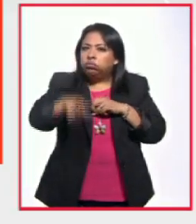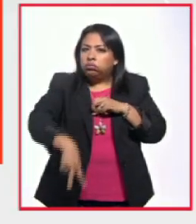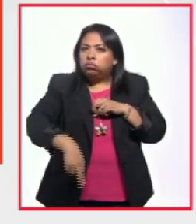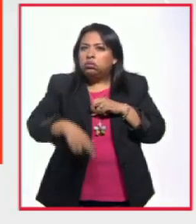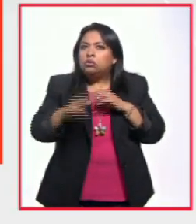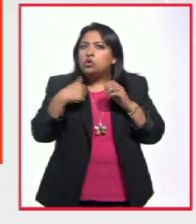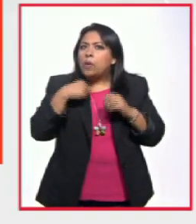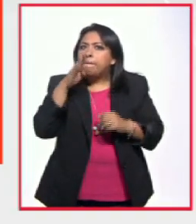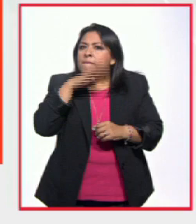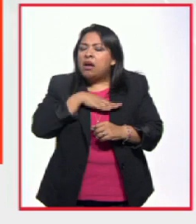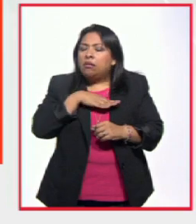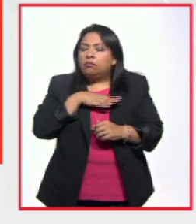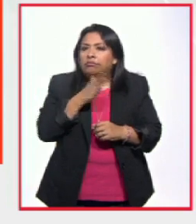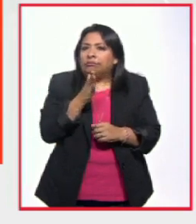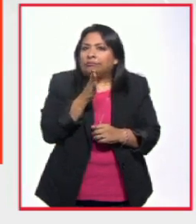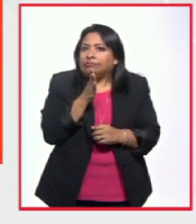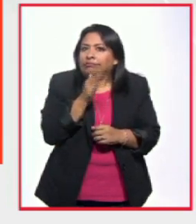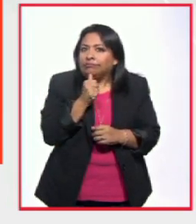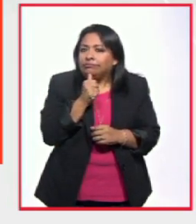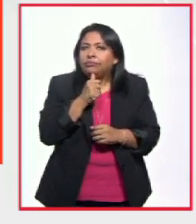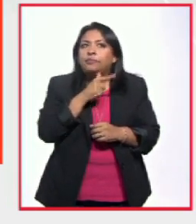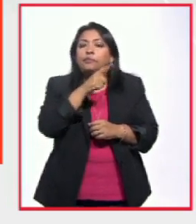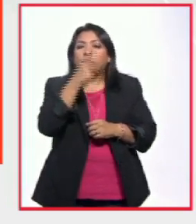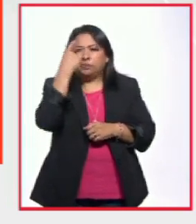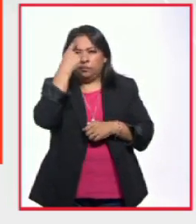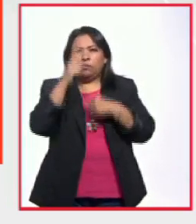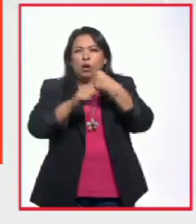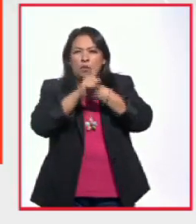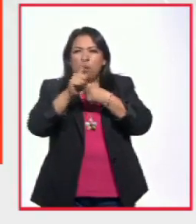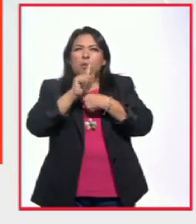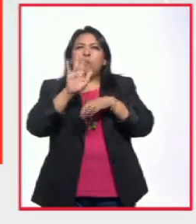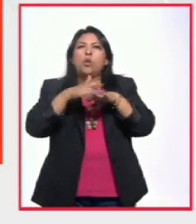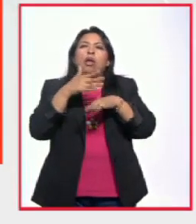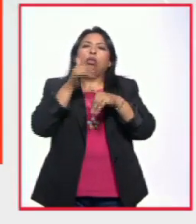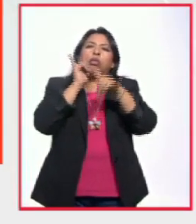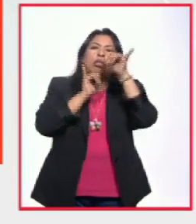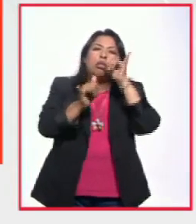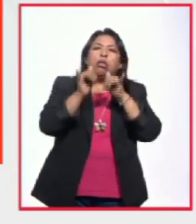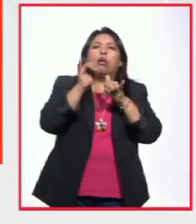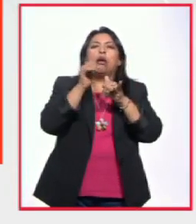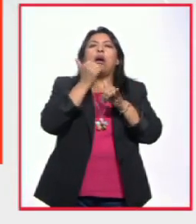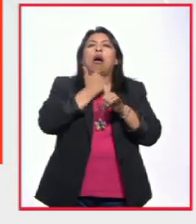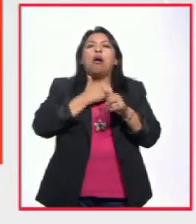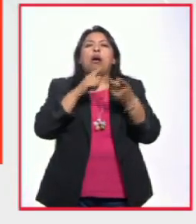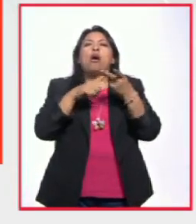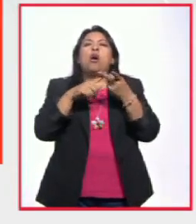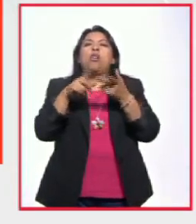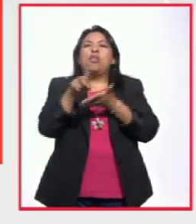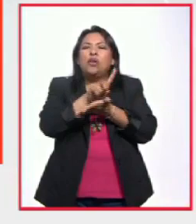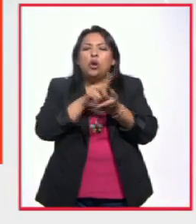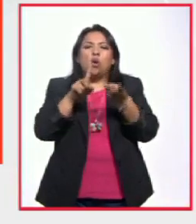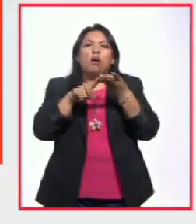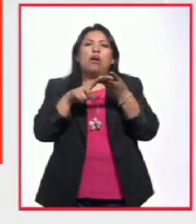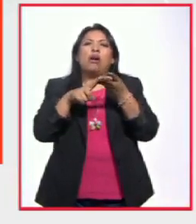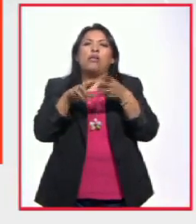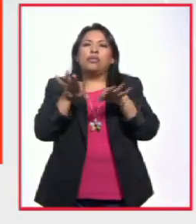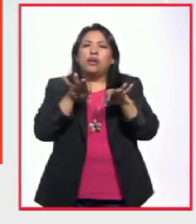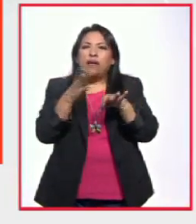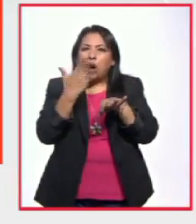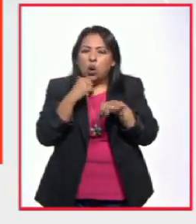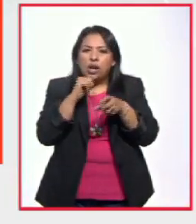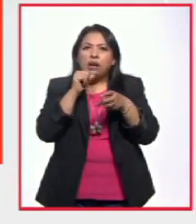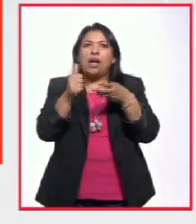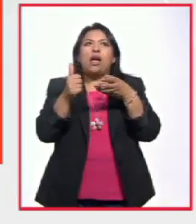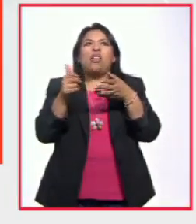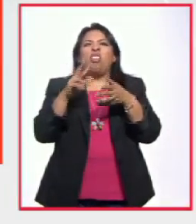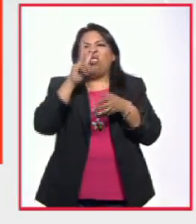y estoy mal. Los trastornos por el consumo de alcohol, el abuso de sustancias, el desempleo, la violencia y los